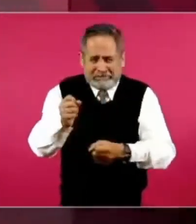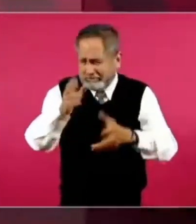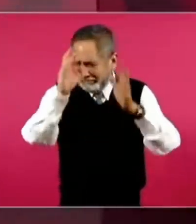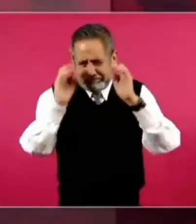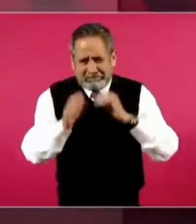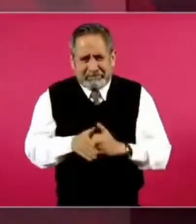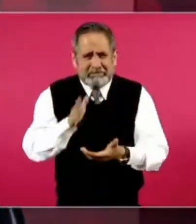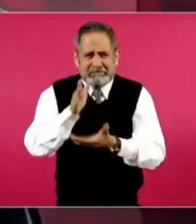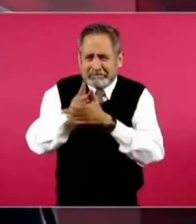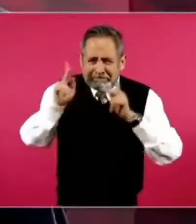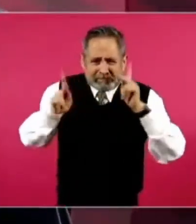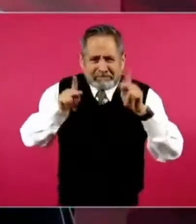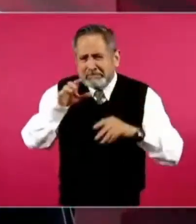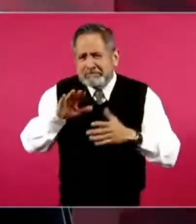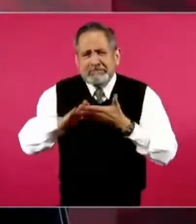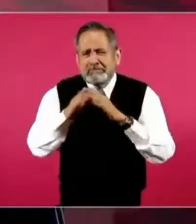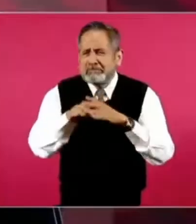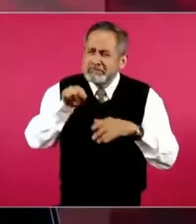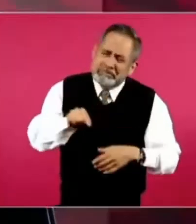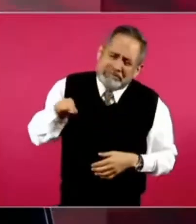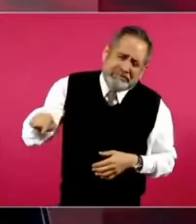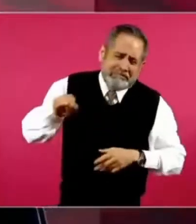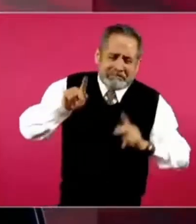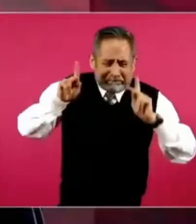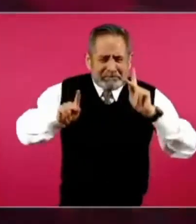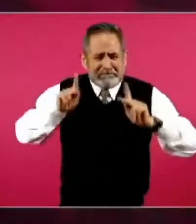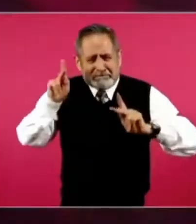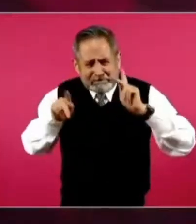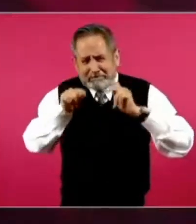a visitar las comunidades?